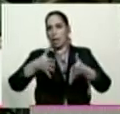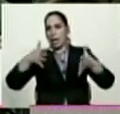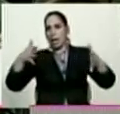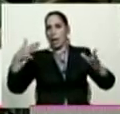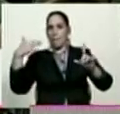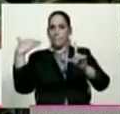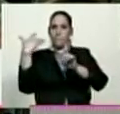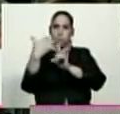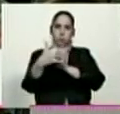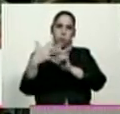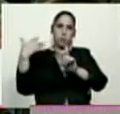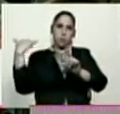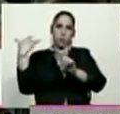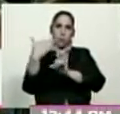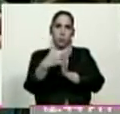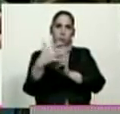provocación.